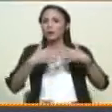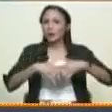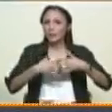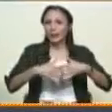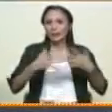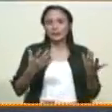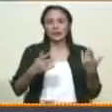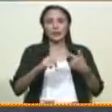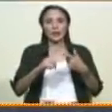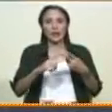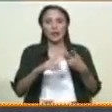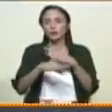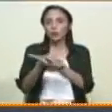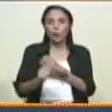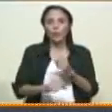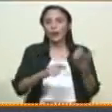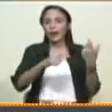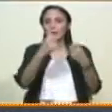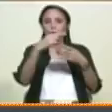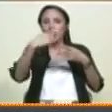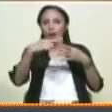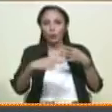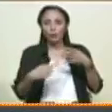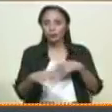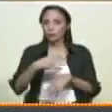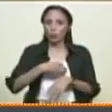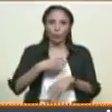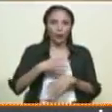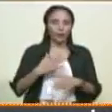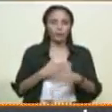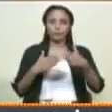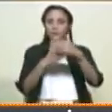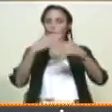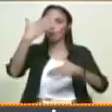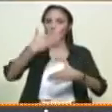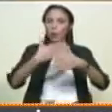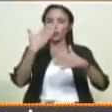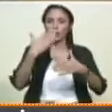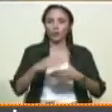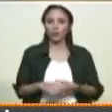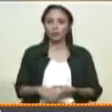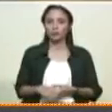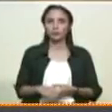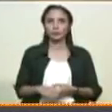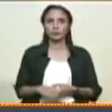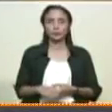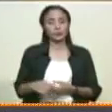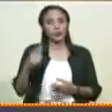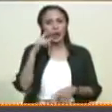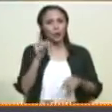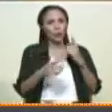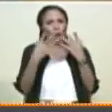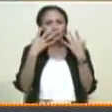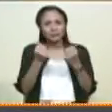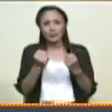sea, para ver si puede hacerlo libremente. La guerra contra nuestro país, si no lo entiende, el que no lo entienda,